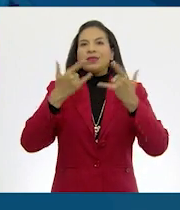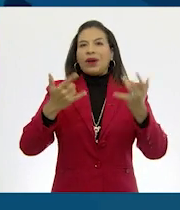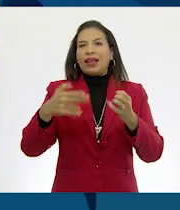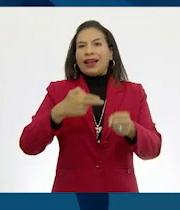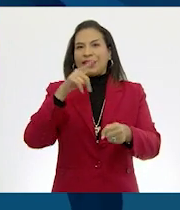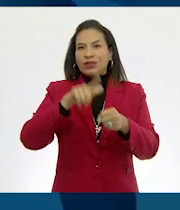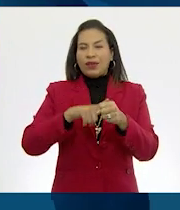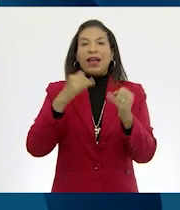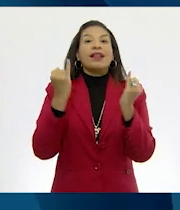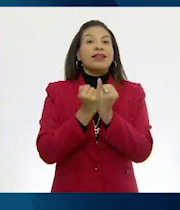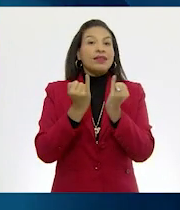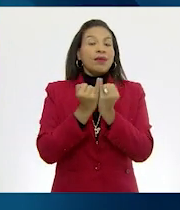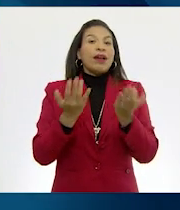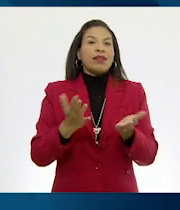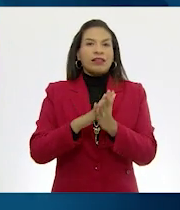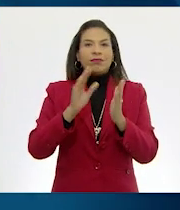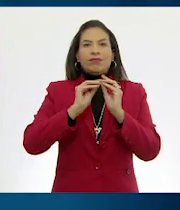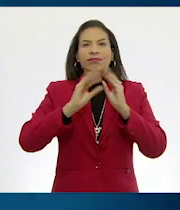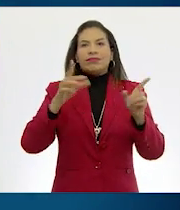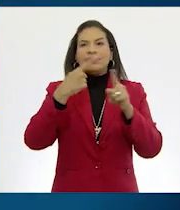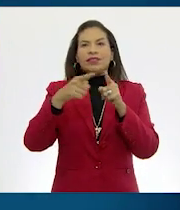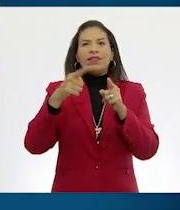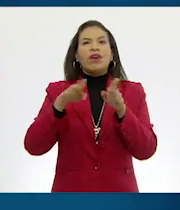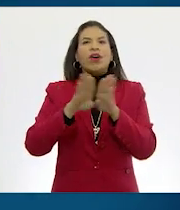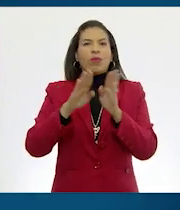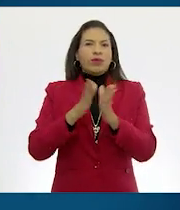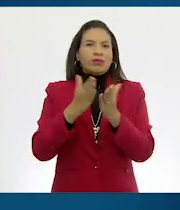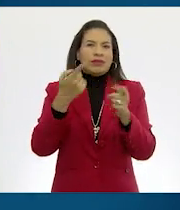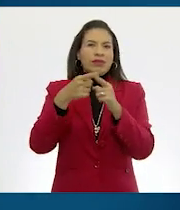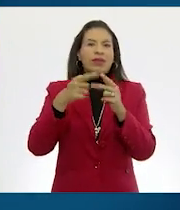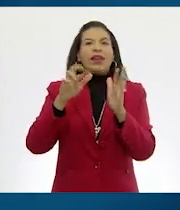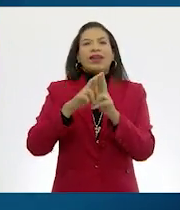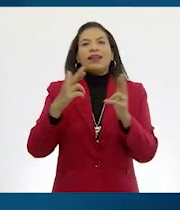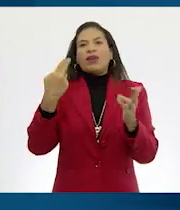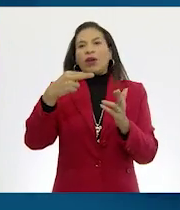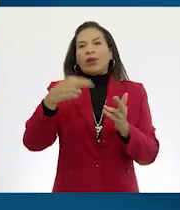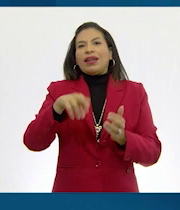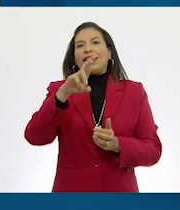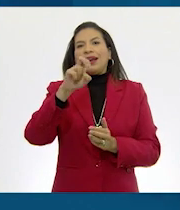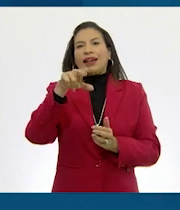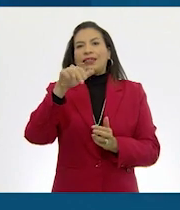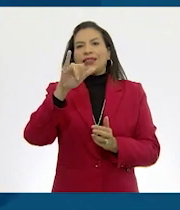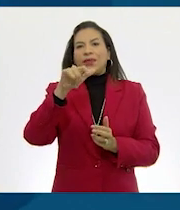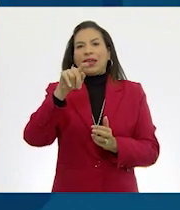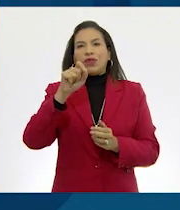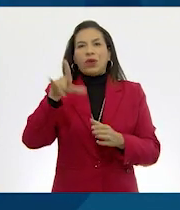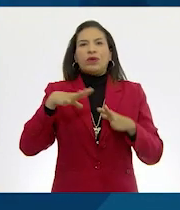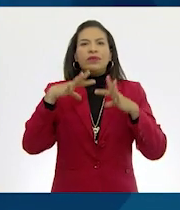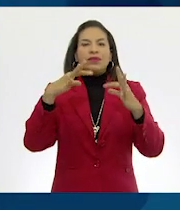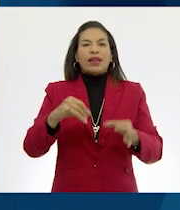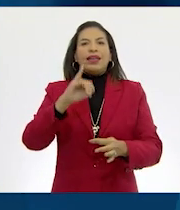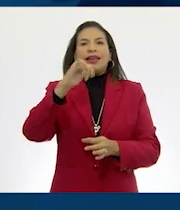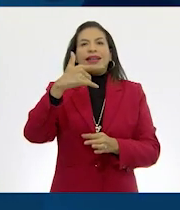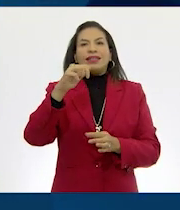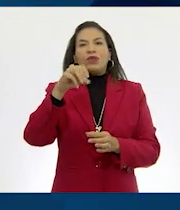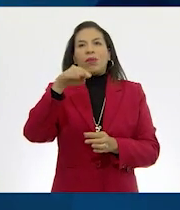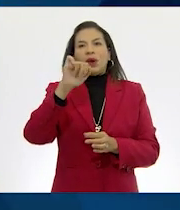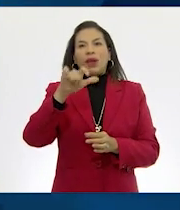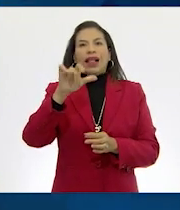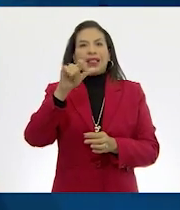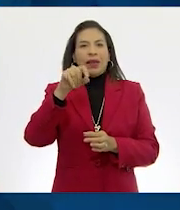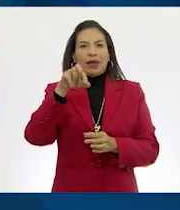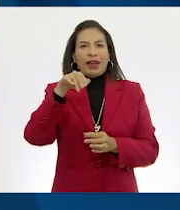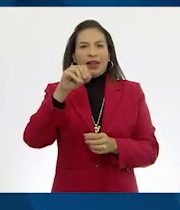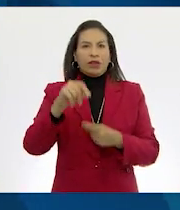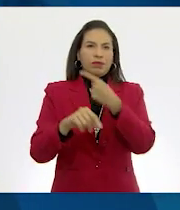nacional. También se editaron publicaciones como la revista Renacimiento, fundada por Ignacio Manuel Altamirano,